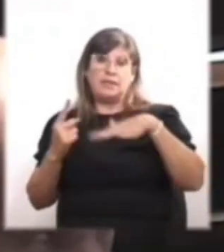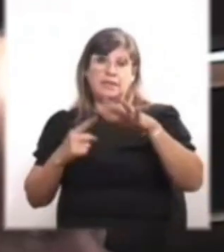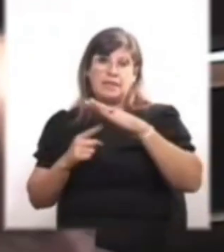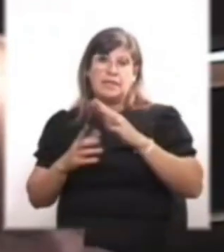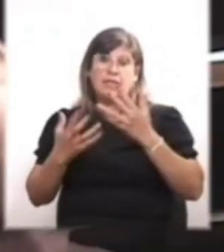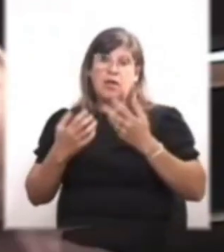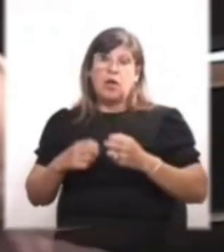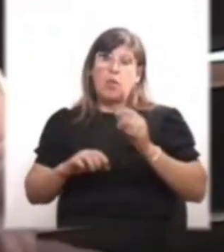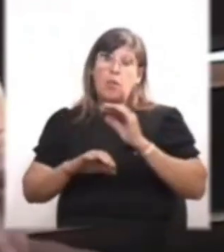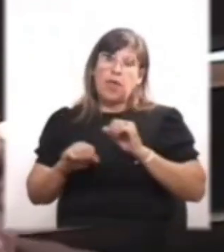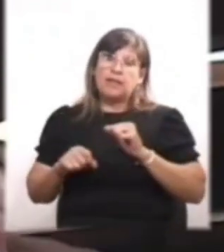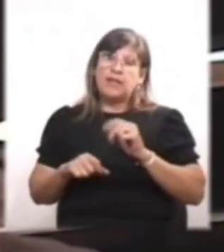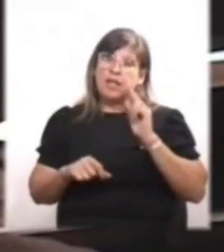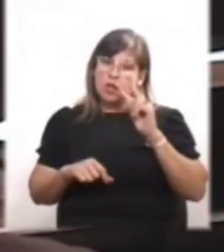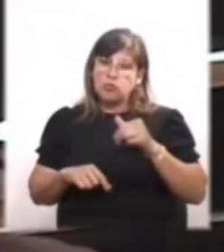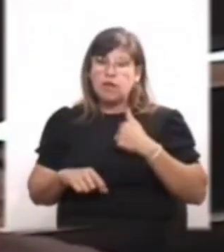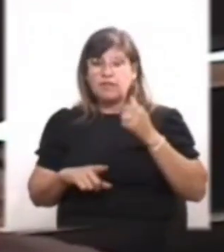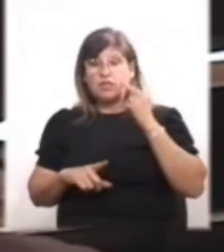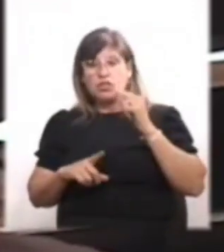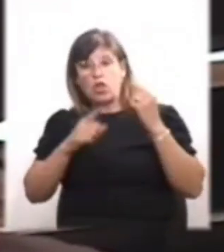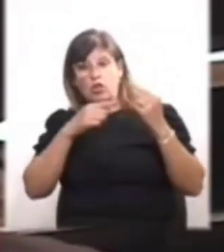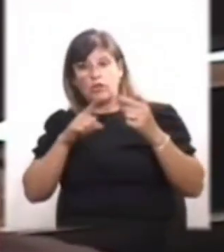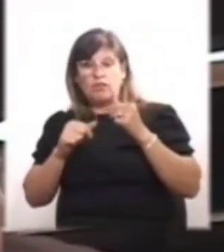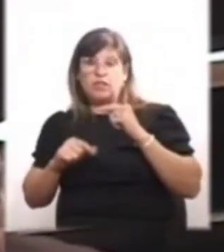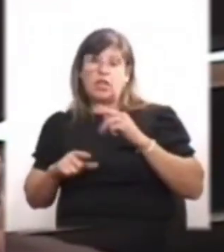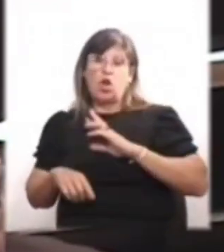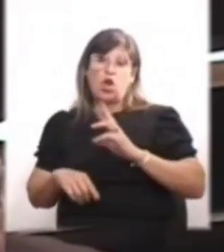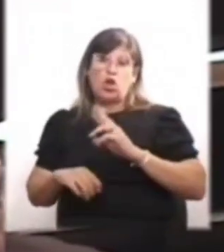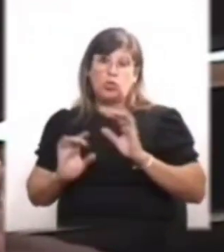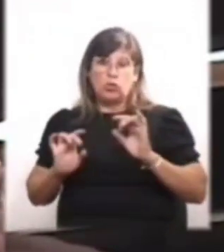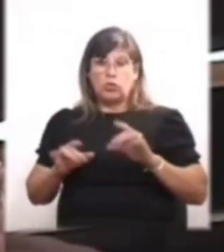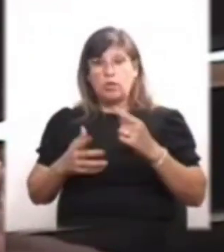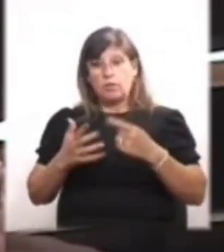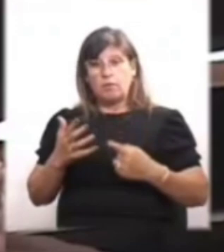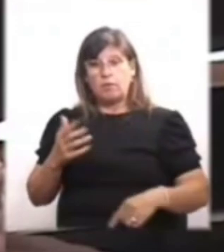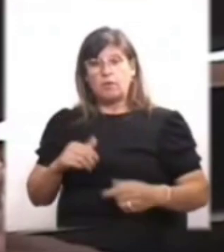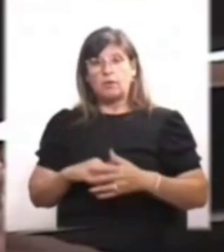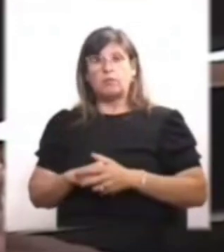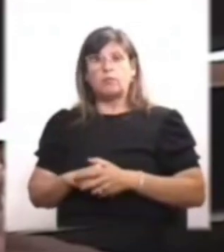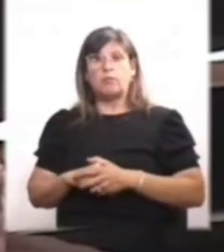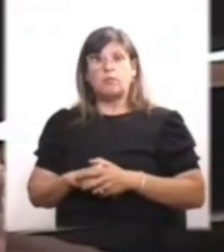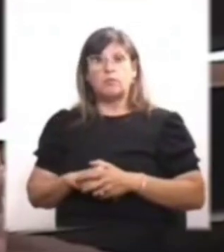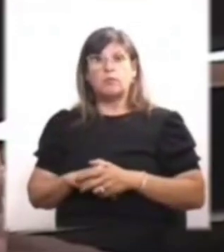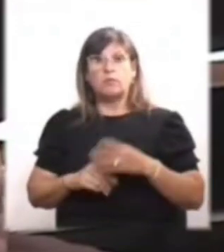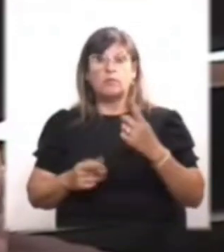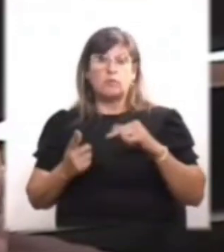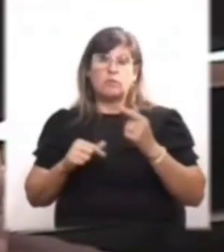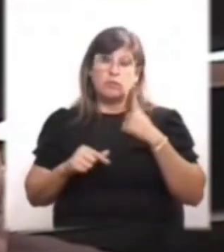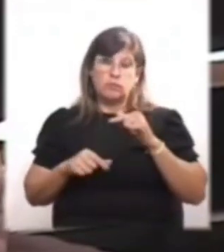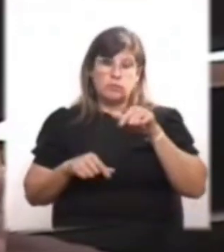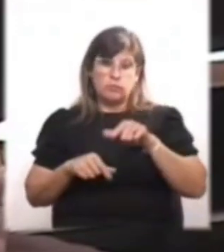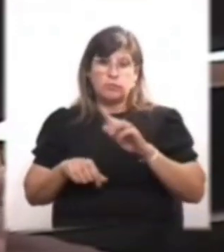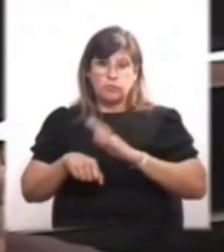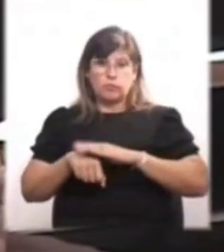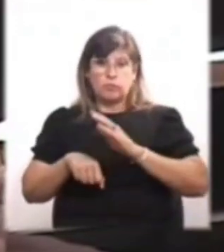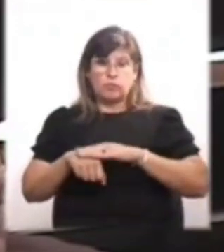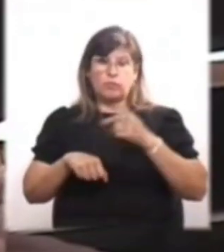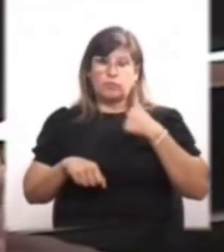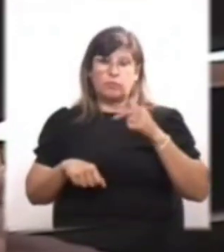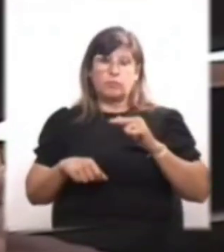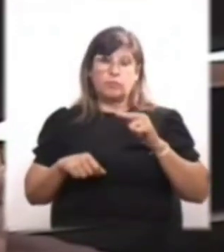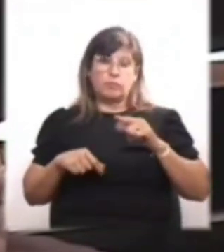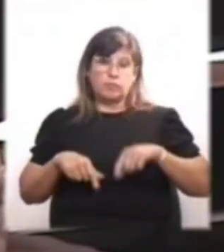visión integral y coherente con la gestión de los recursos naturales, etcétera, etcétera. Al estar bajo la responsabilidad del Ministerio de Ambiente se